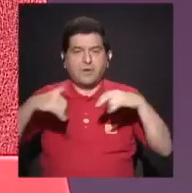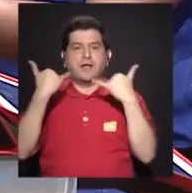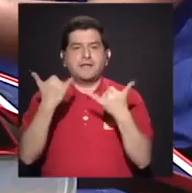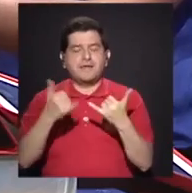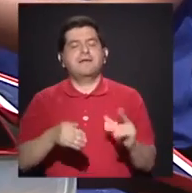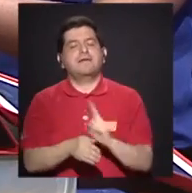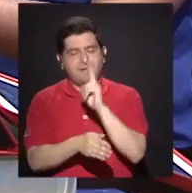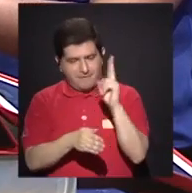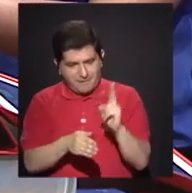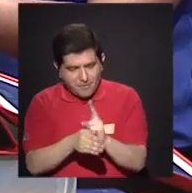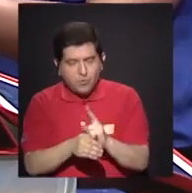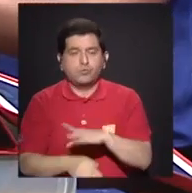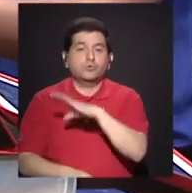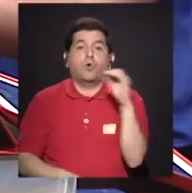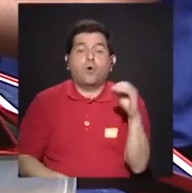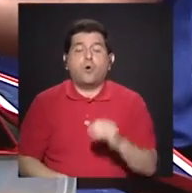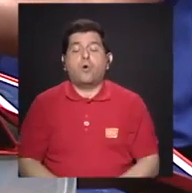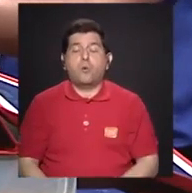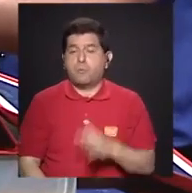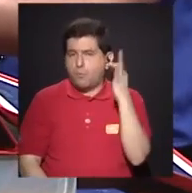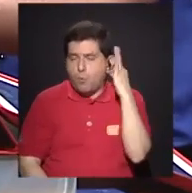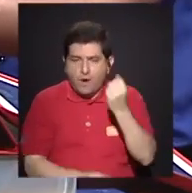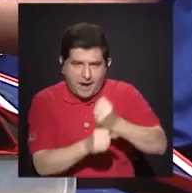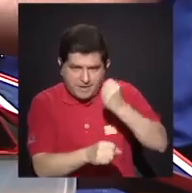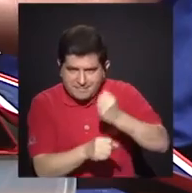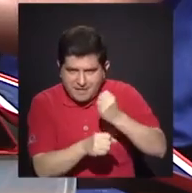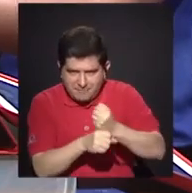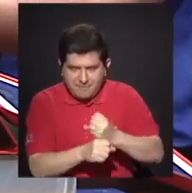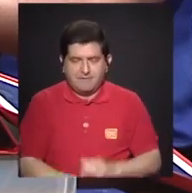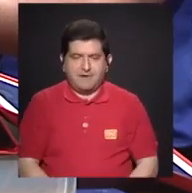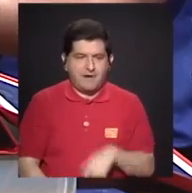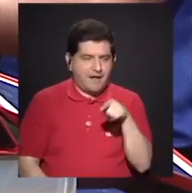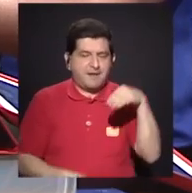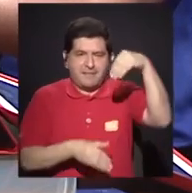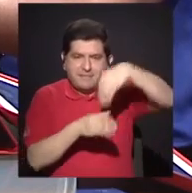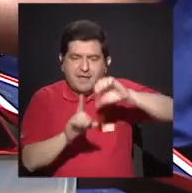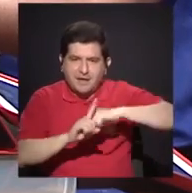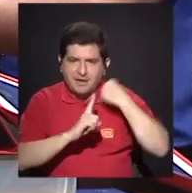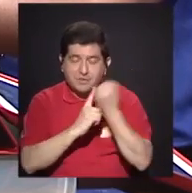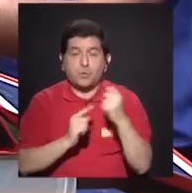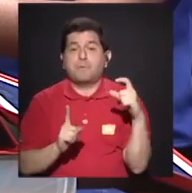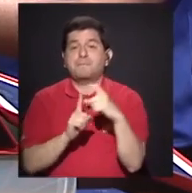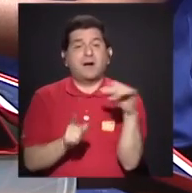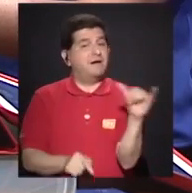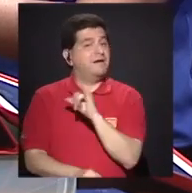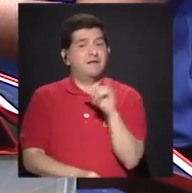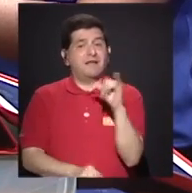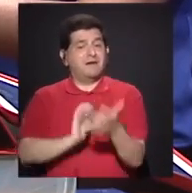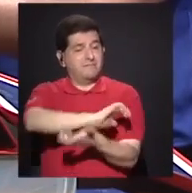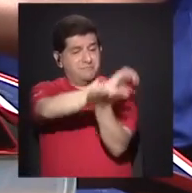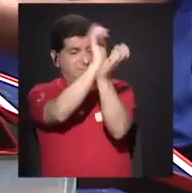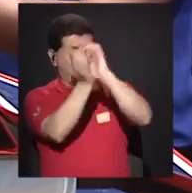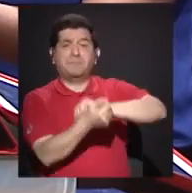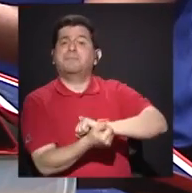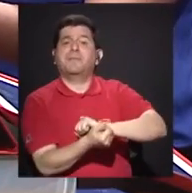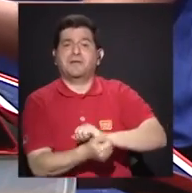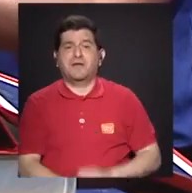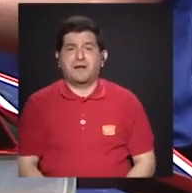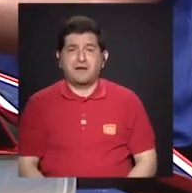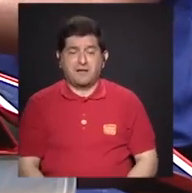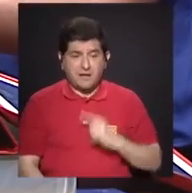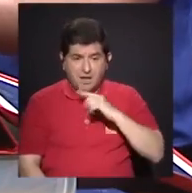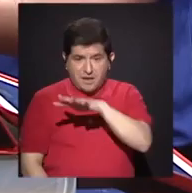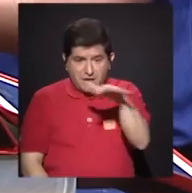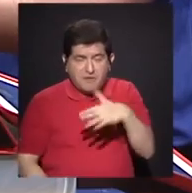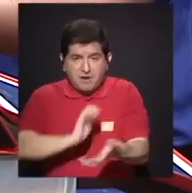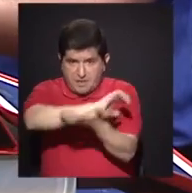utilizando o llenando otros cargos, al tener otras funciones dentro de la sociedad, pues las palabras también cambian. Si cambia la realidad,